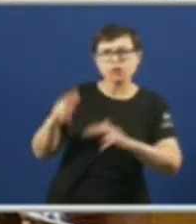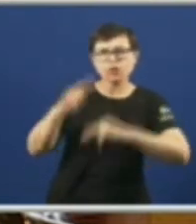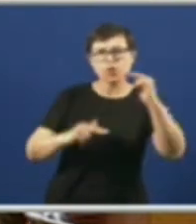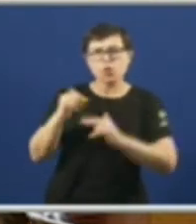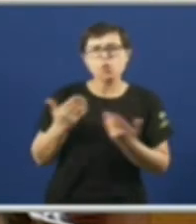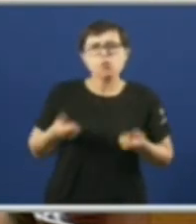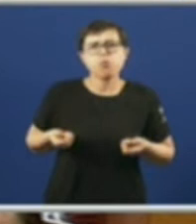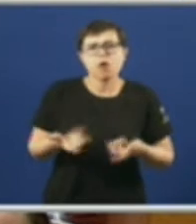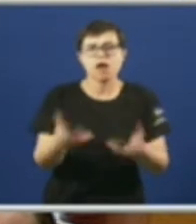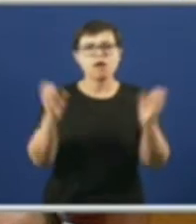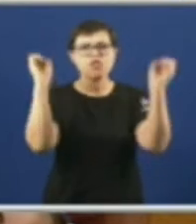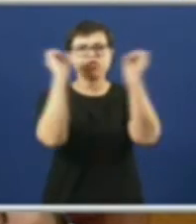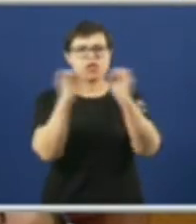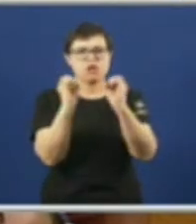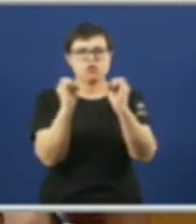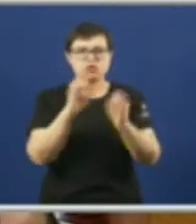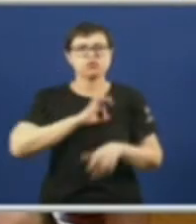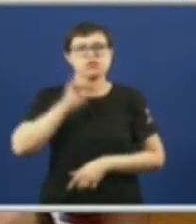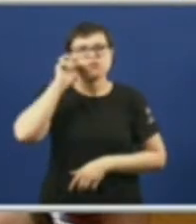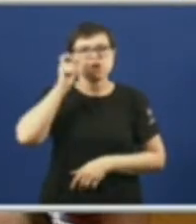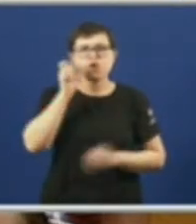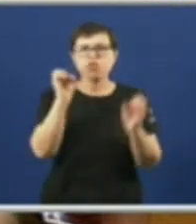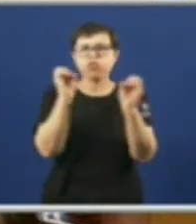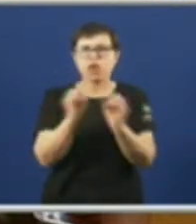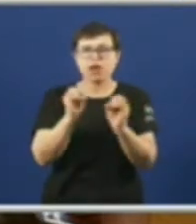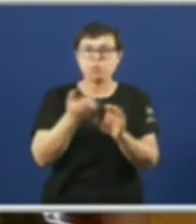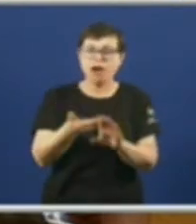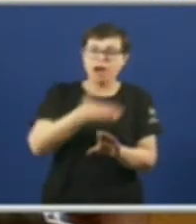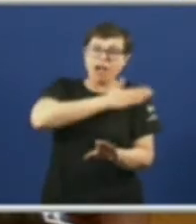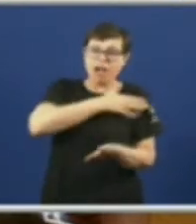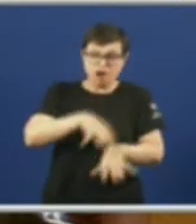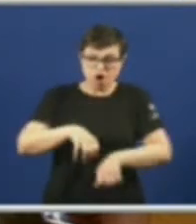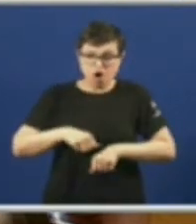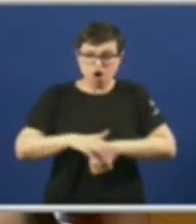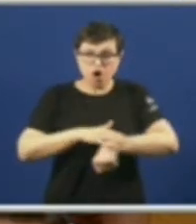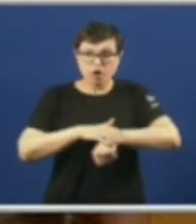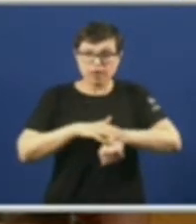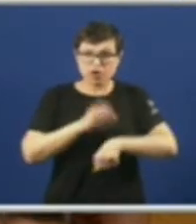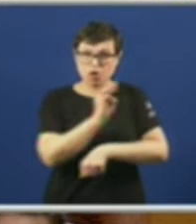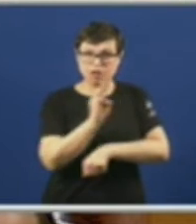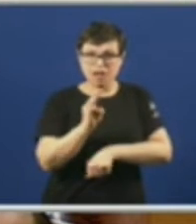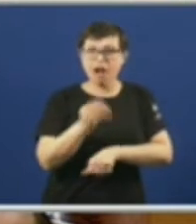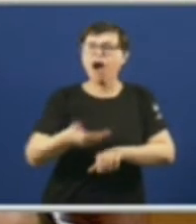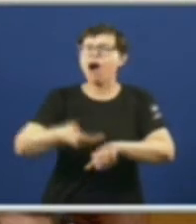escolas infantís licitou vostede, señor Feijóo, porque había unha programación feita polo bipartito, e